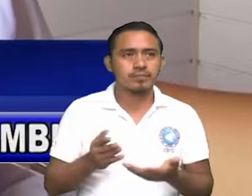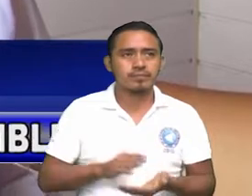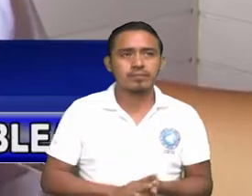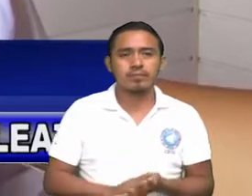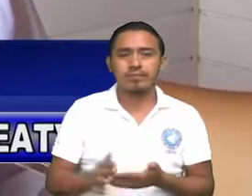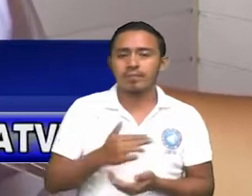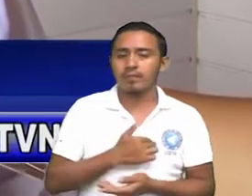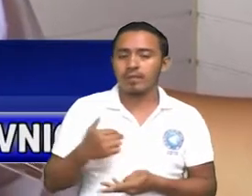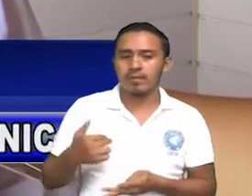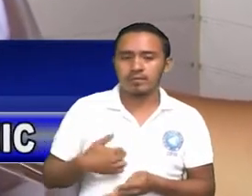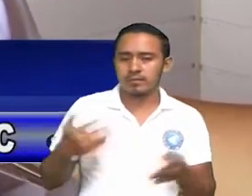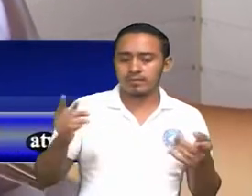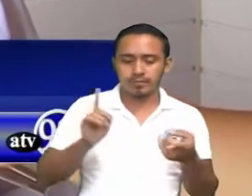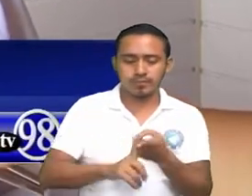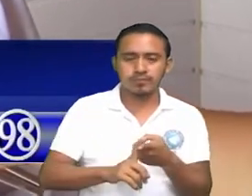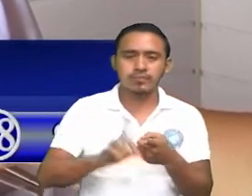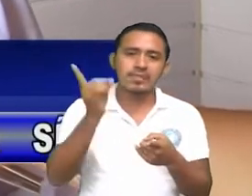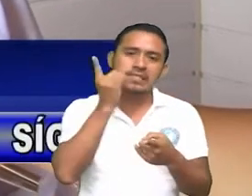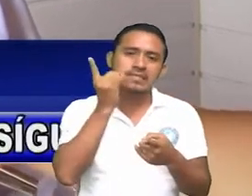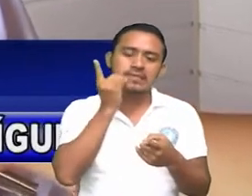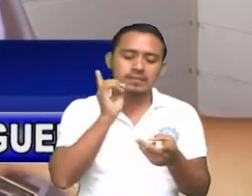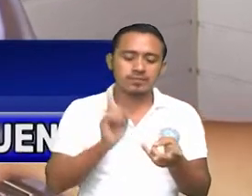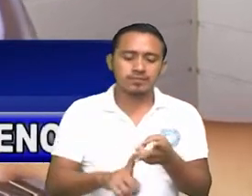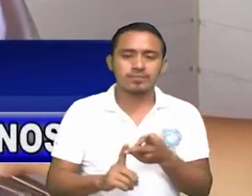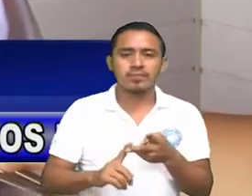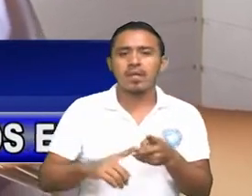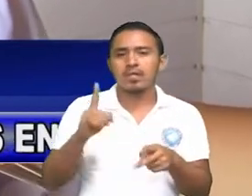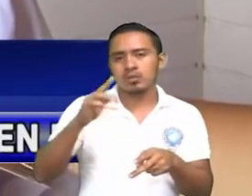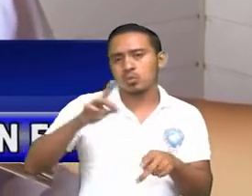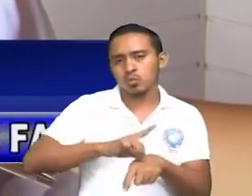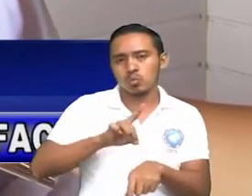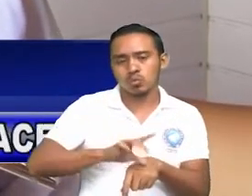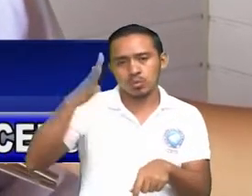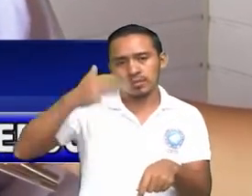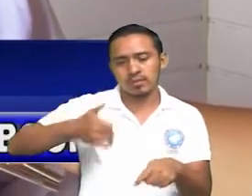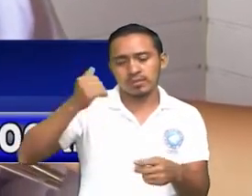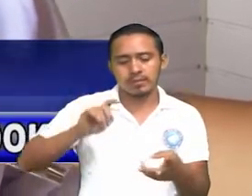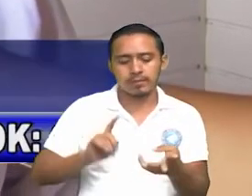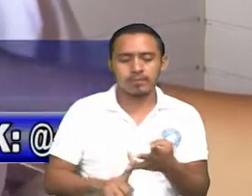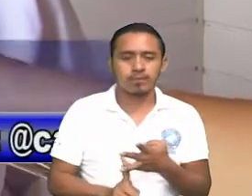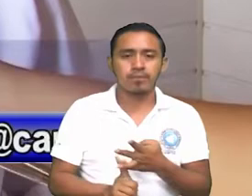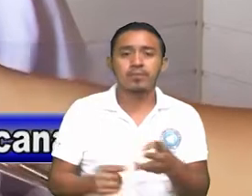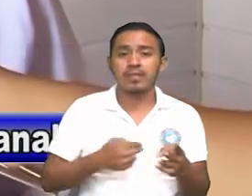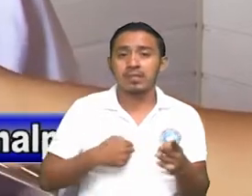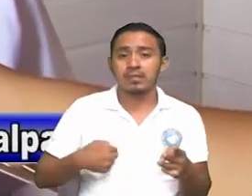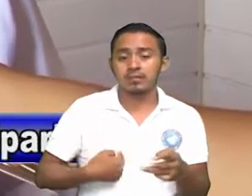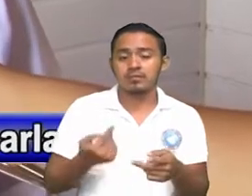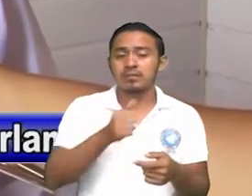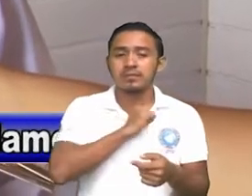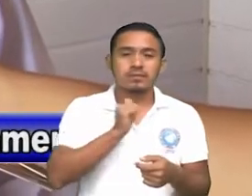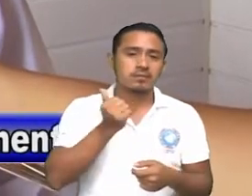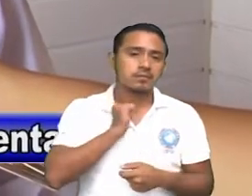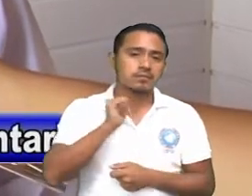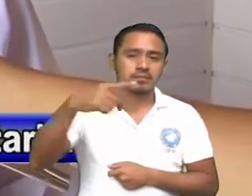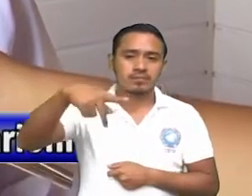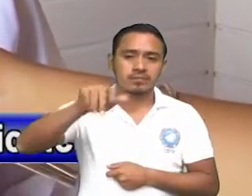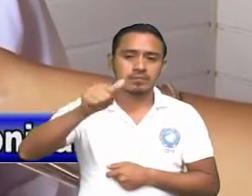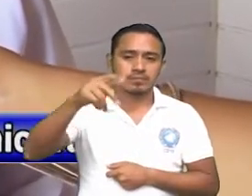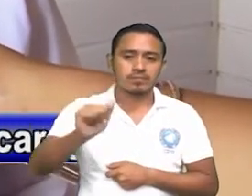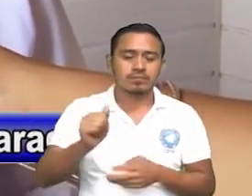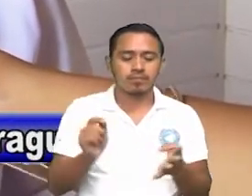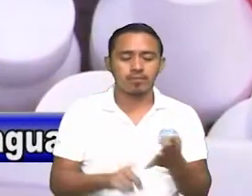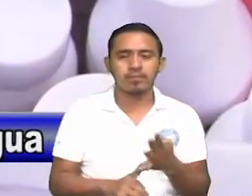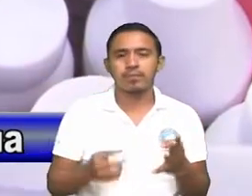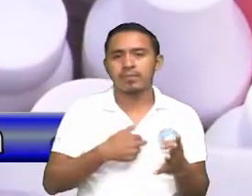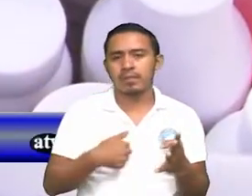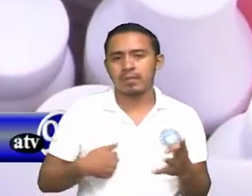brindando los servicios de lo que es odontología, medicina general, se está realizando el examen de Papanicolaou, también se está